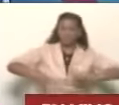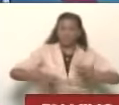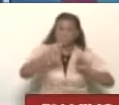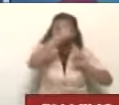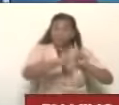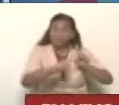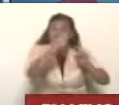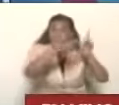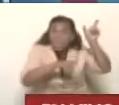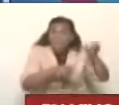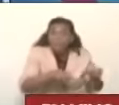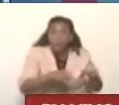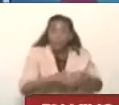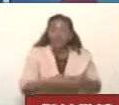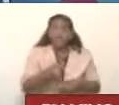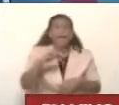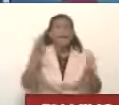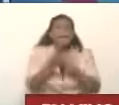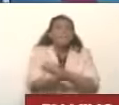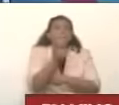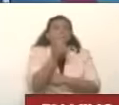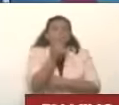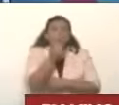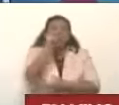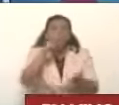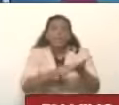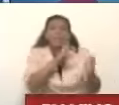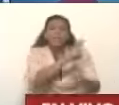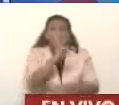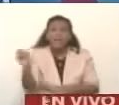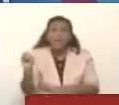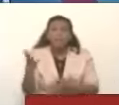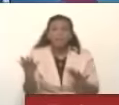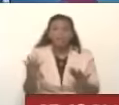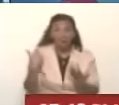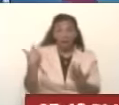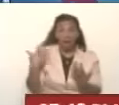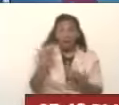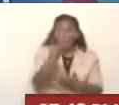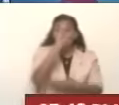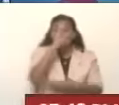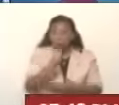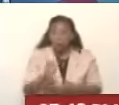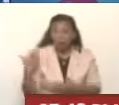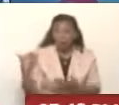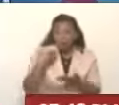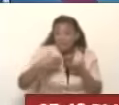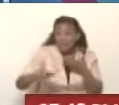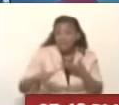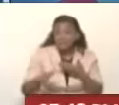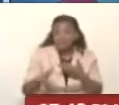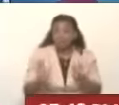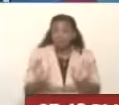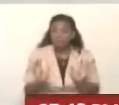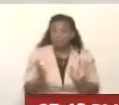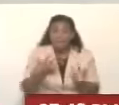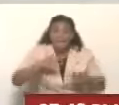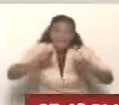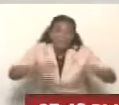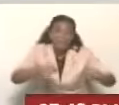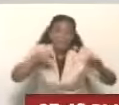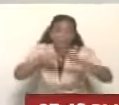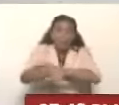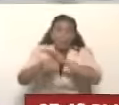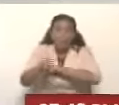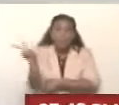¿Qué pasó en el 2020? ¿Se acuerda? Se van a cumplir ahorita 4 años. Operación Gedeón, pretendieron invadir